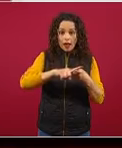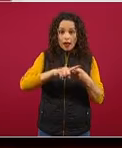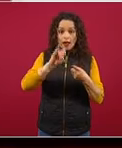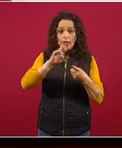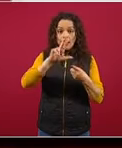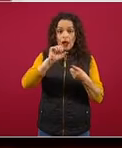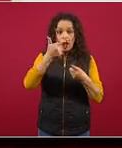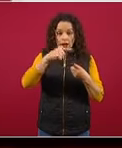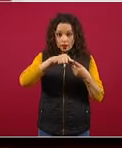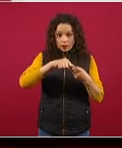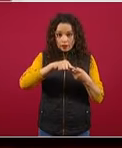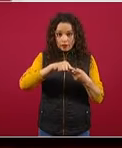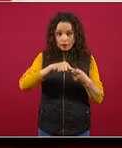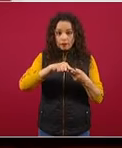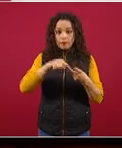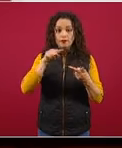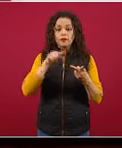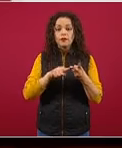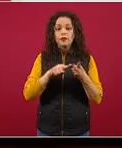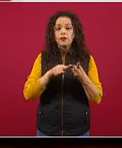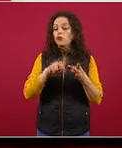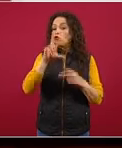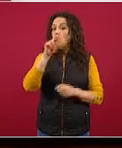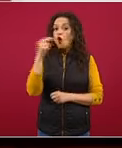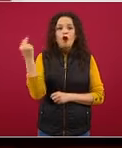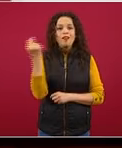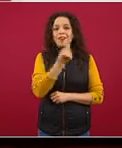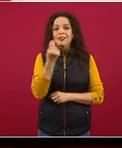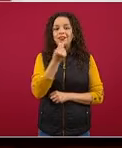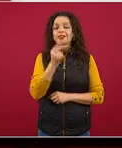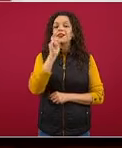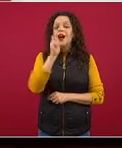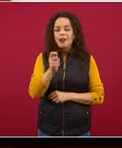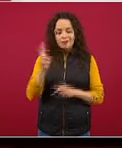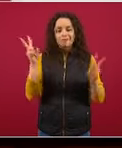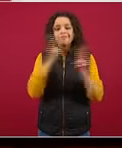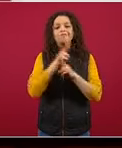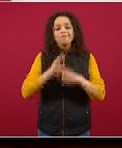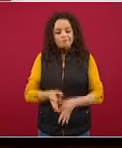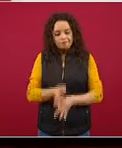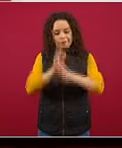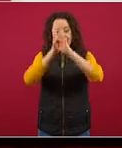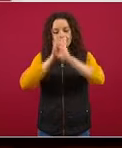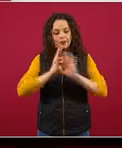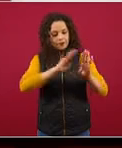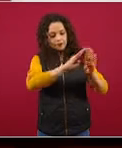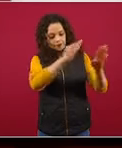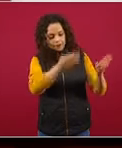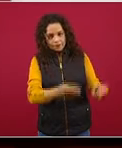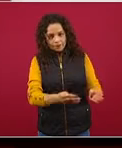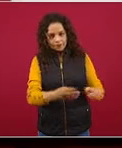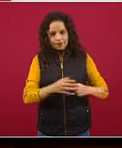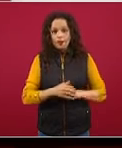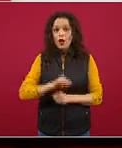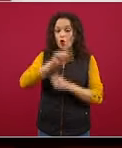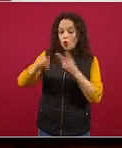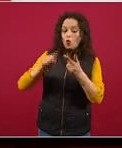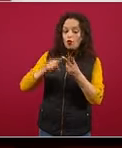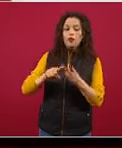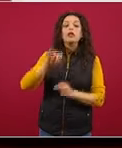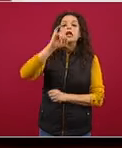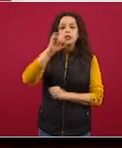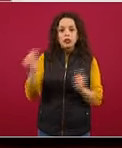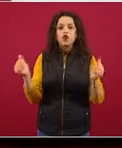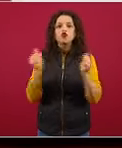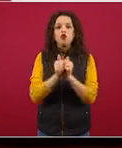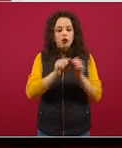grave, sin uso de respirador mecánico y con uso de respirador